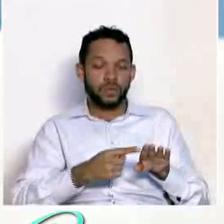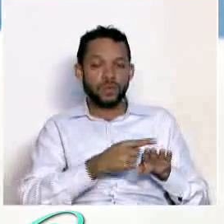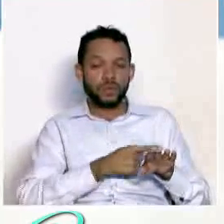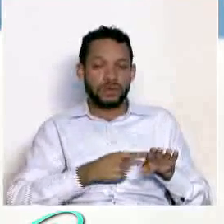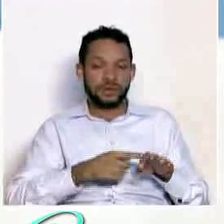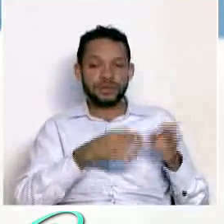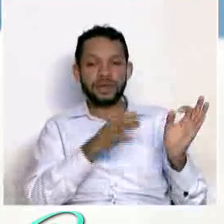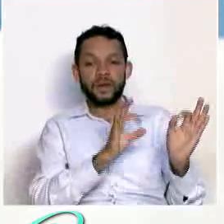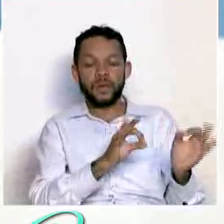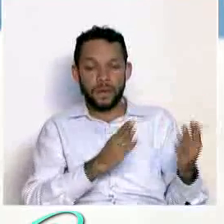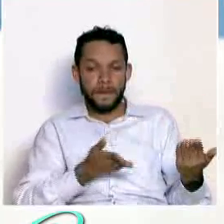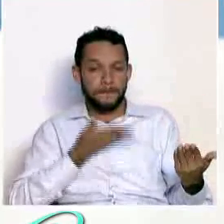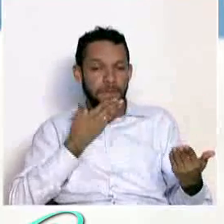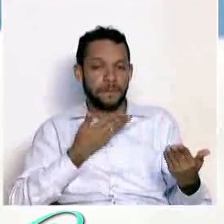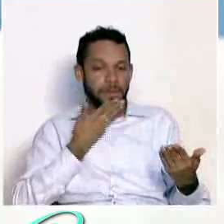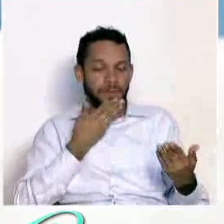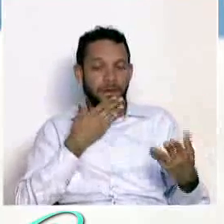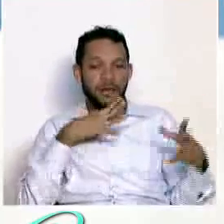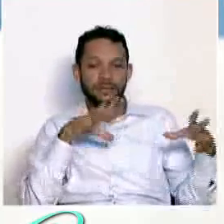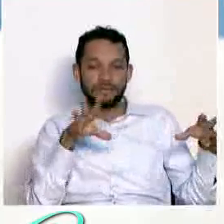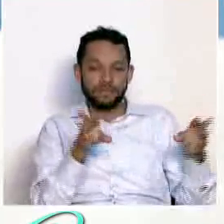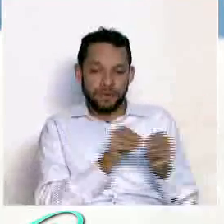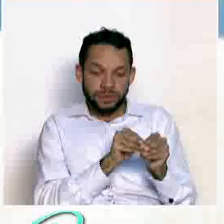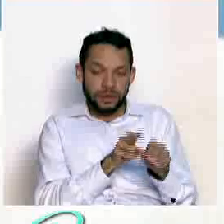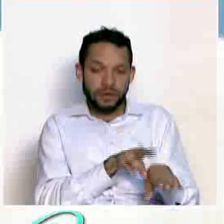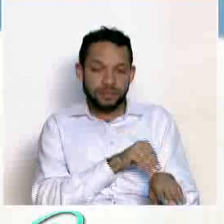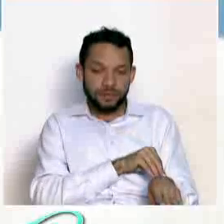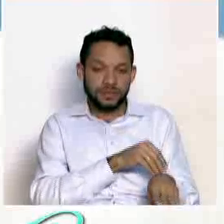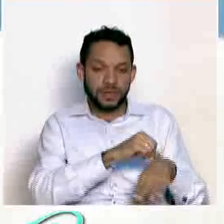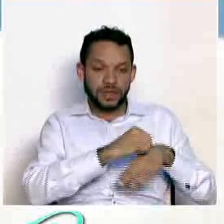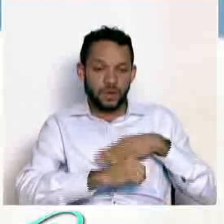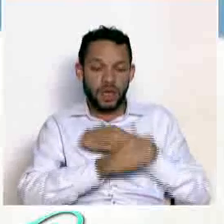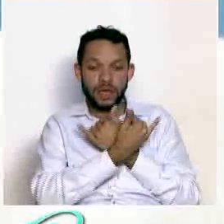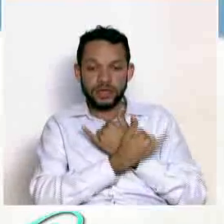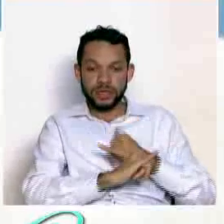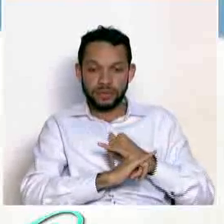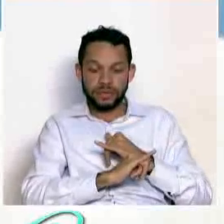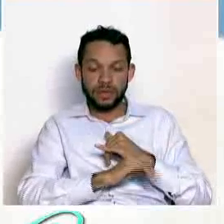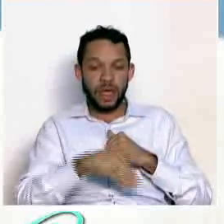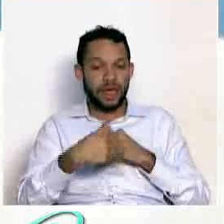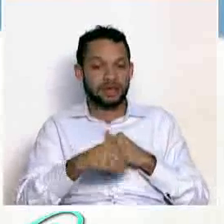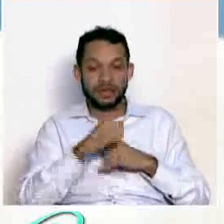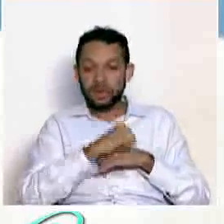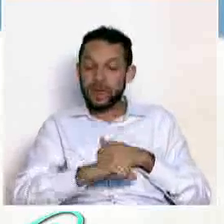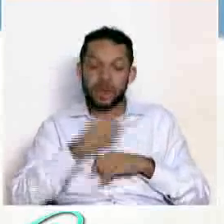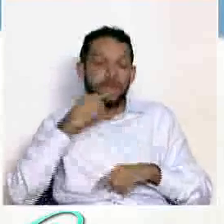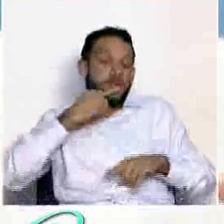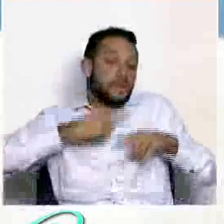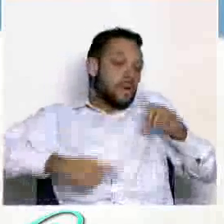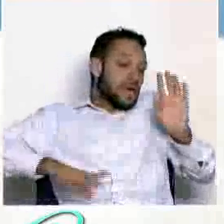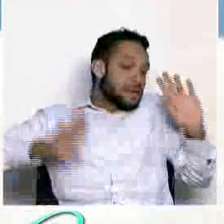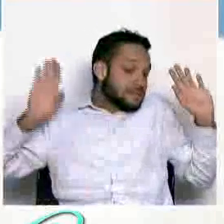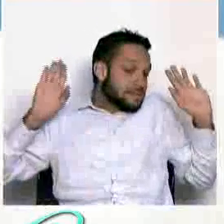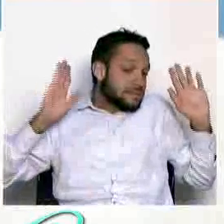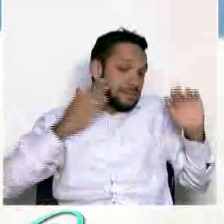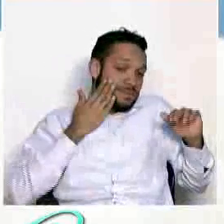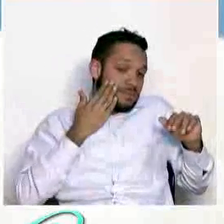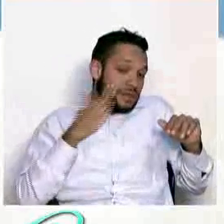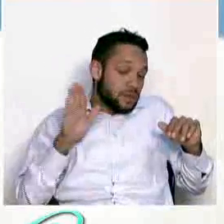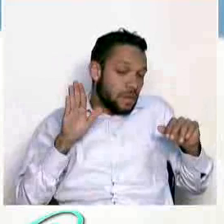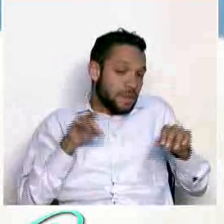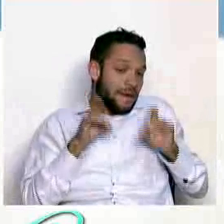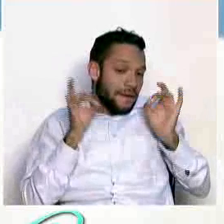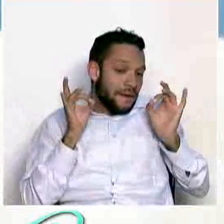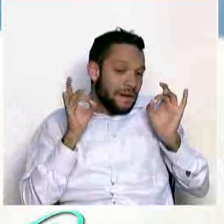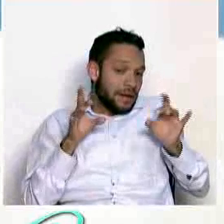y seguramente más pequeña esa lesión, se hubiera podido operar, pero a usted ya no se le puede hacer nada porque ya es una lesión